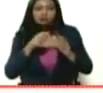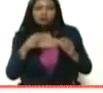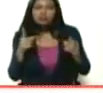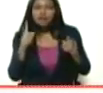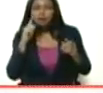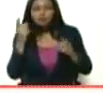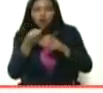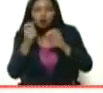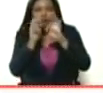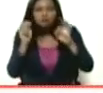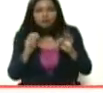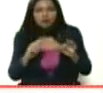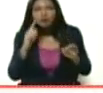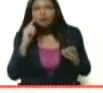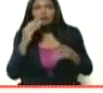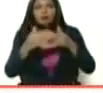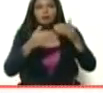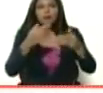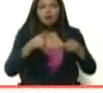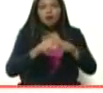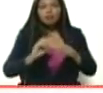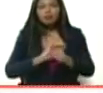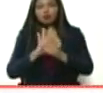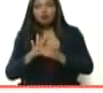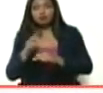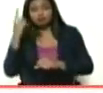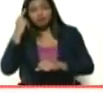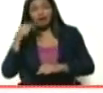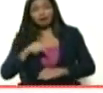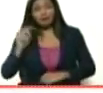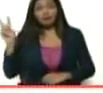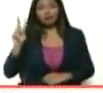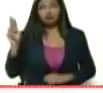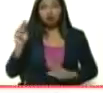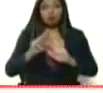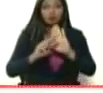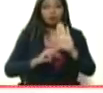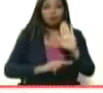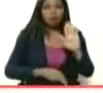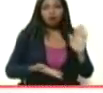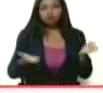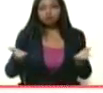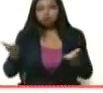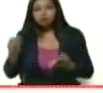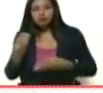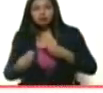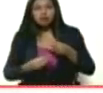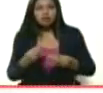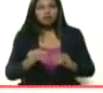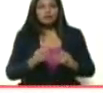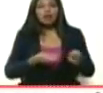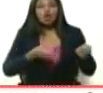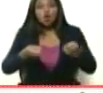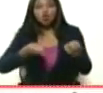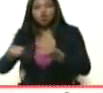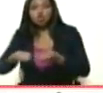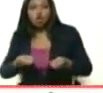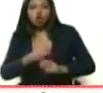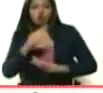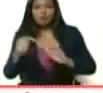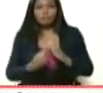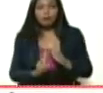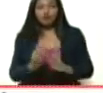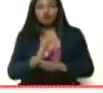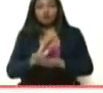del COVID-19. Saben que Venezuela, dentro de sus medidas extraordinarias para el control y la prevención de